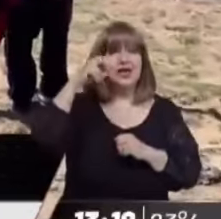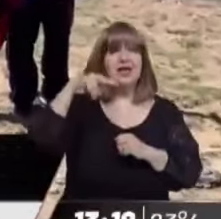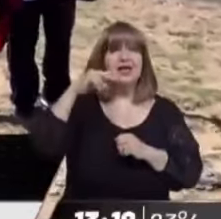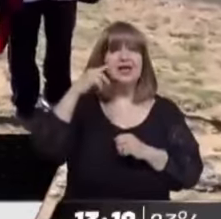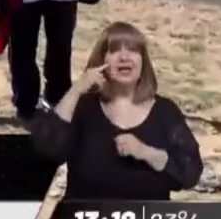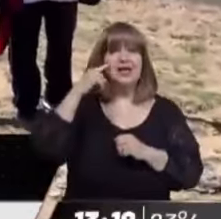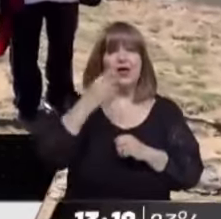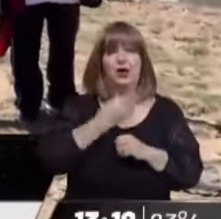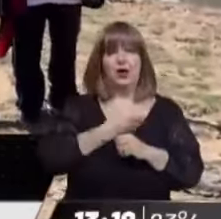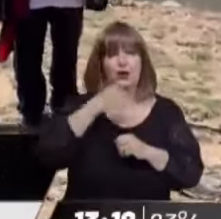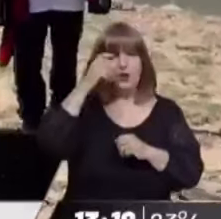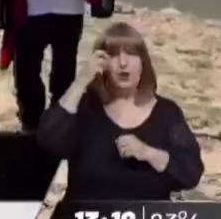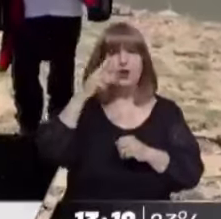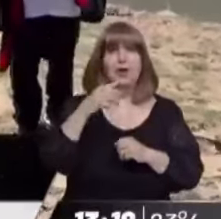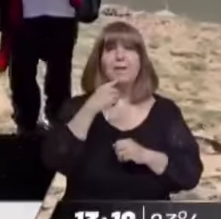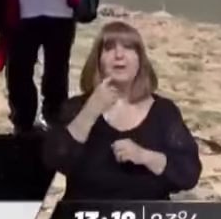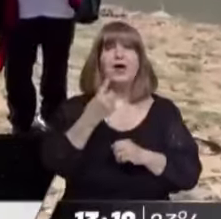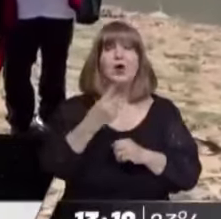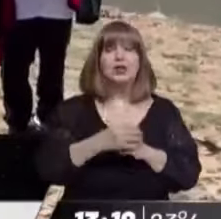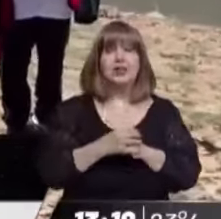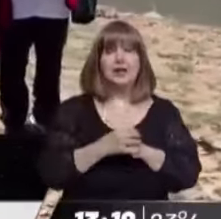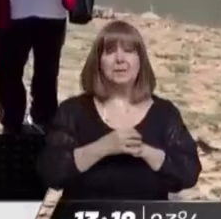hermoso. Preguntale, a ver.